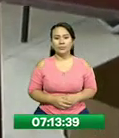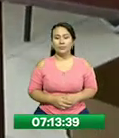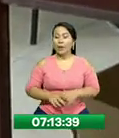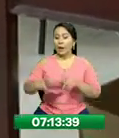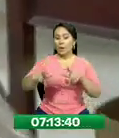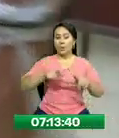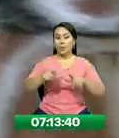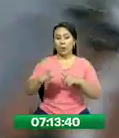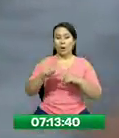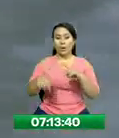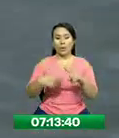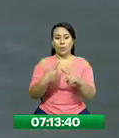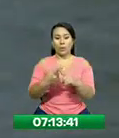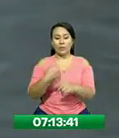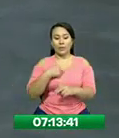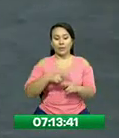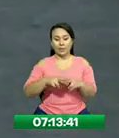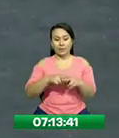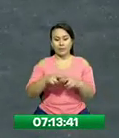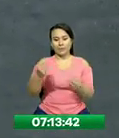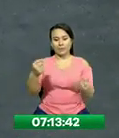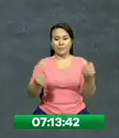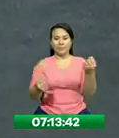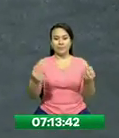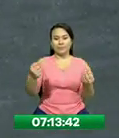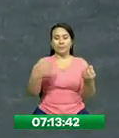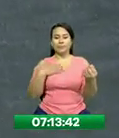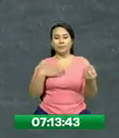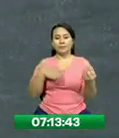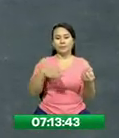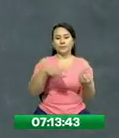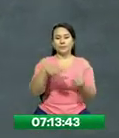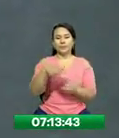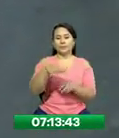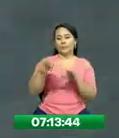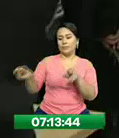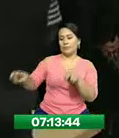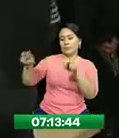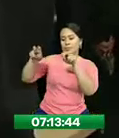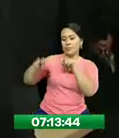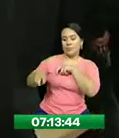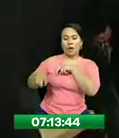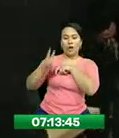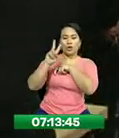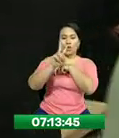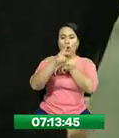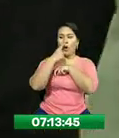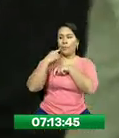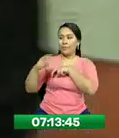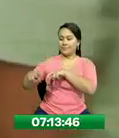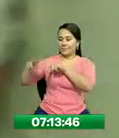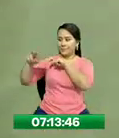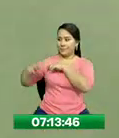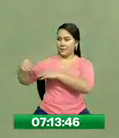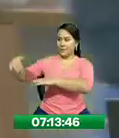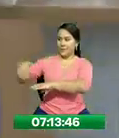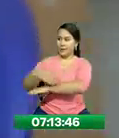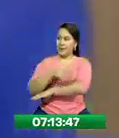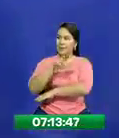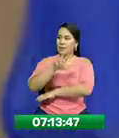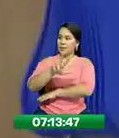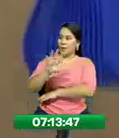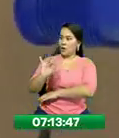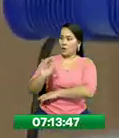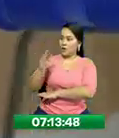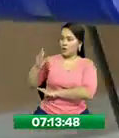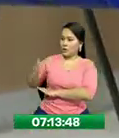Ocurrió mientras un taxista informal realizaba una carrera a 2 hombres desde la 38 y Letamendi a